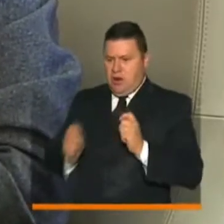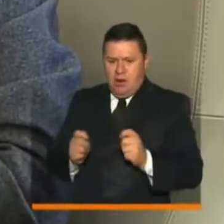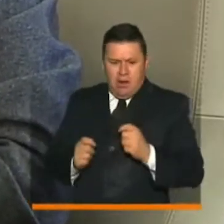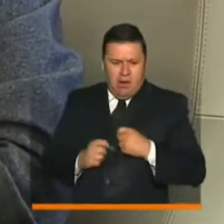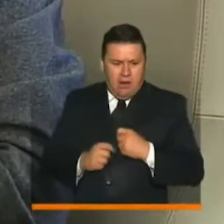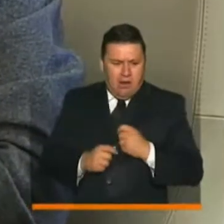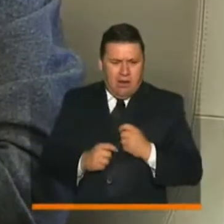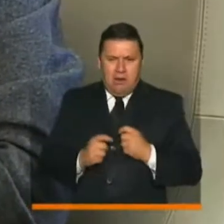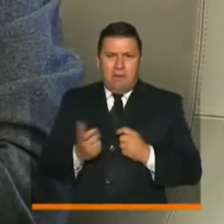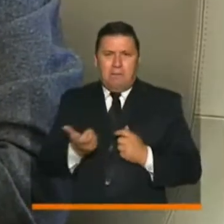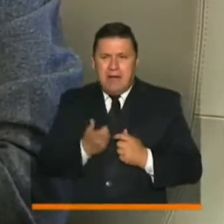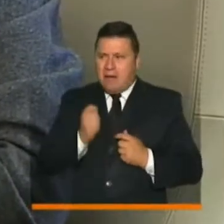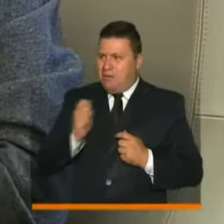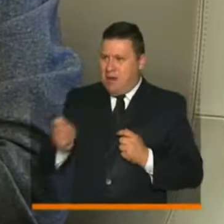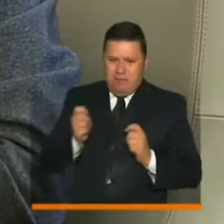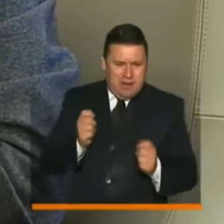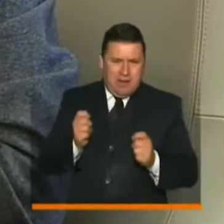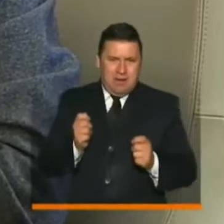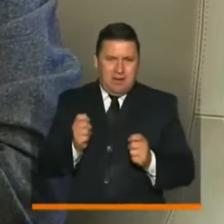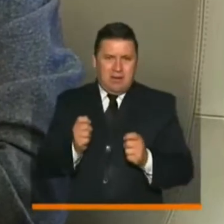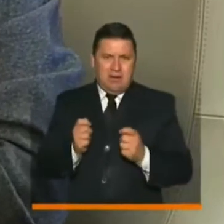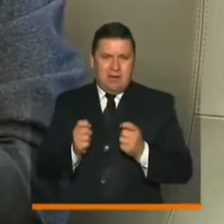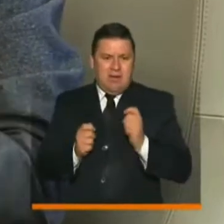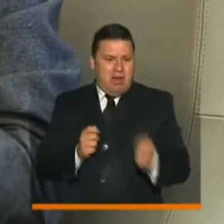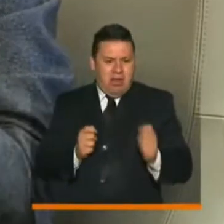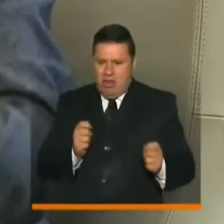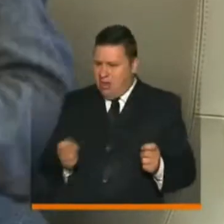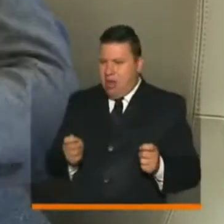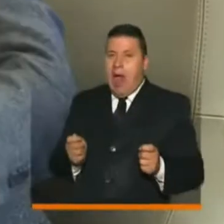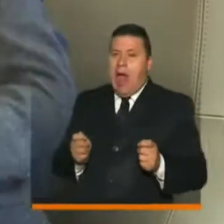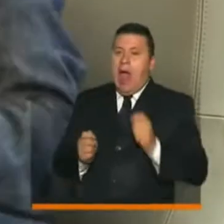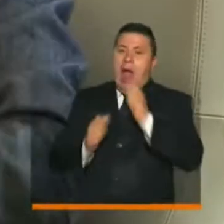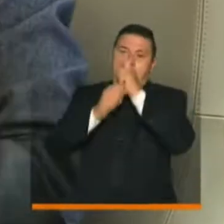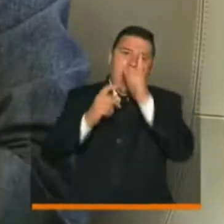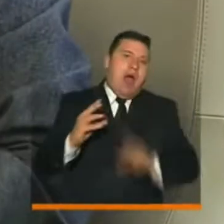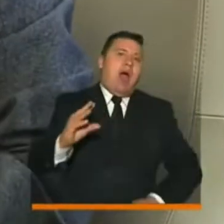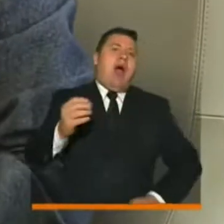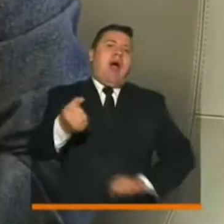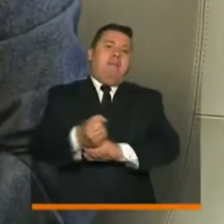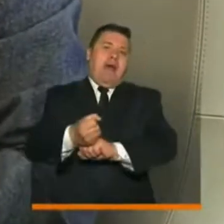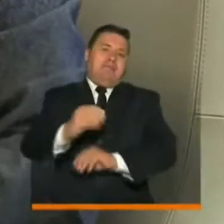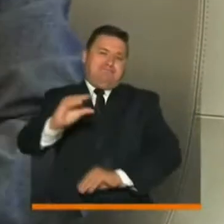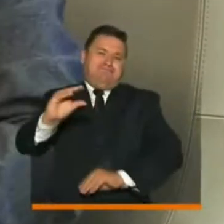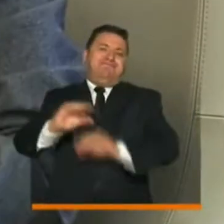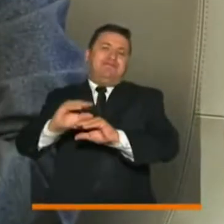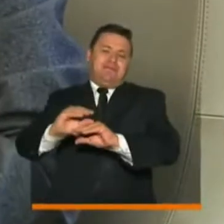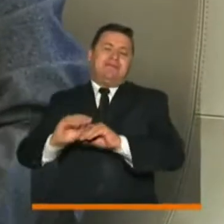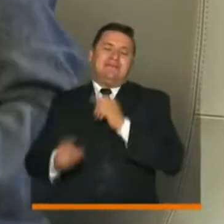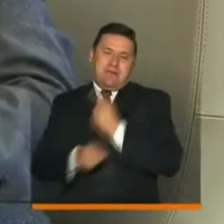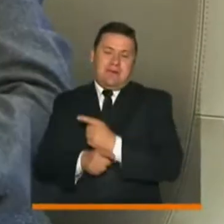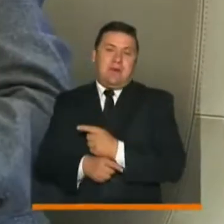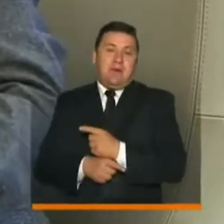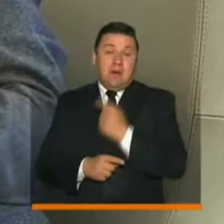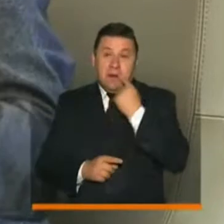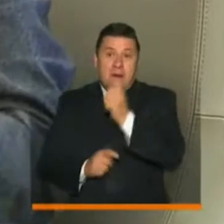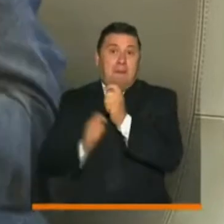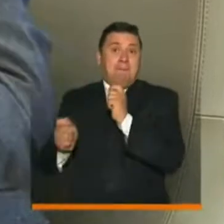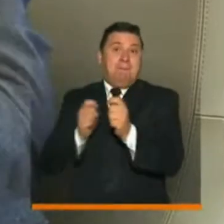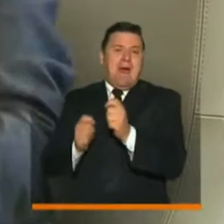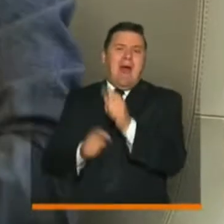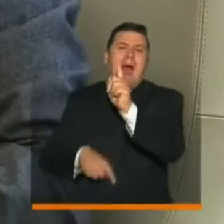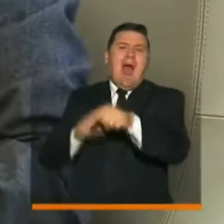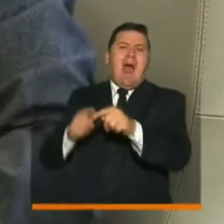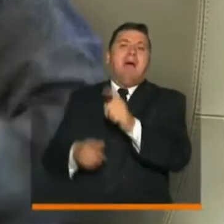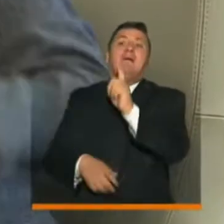empresarios en el costo de sus nóminas, y hay dos temas ahí, como lo decía el presidente muy bien. Uno, reducirles los pagos de